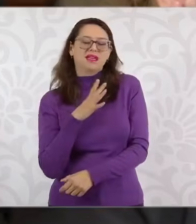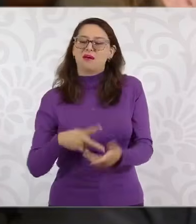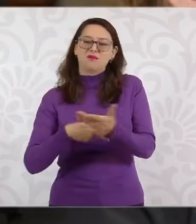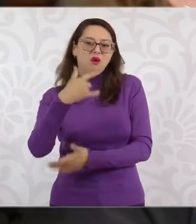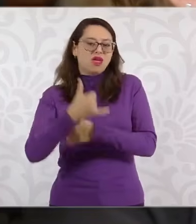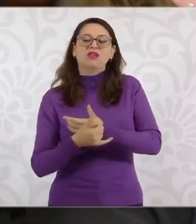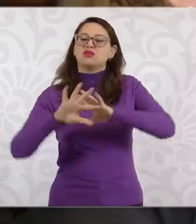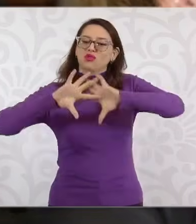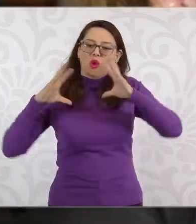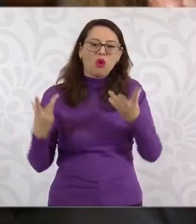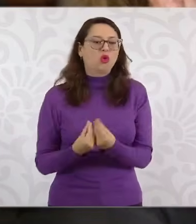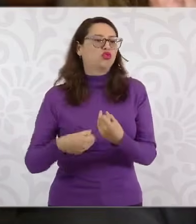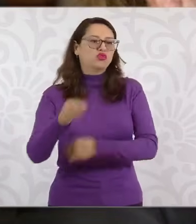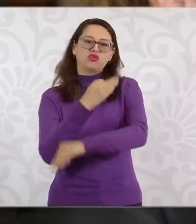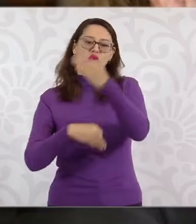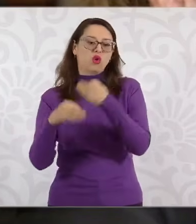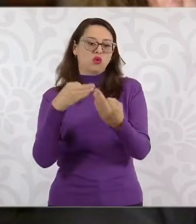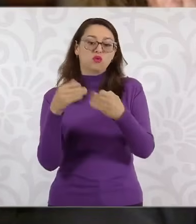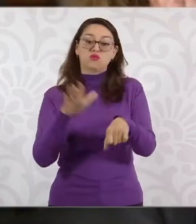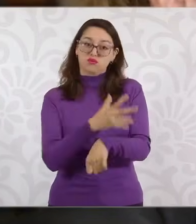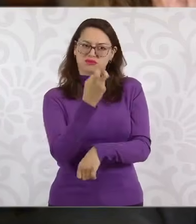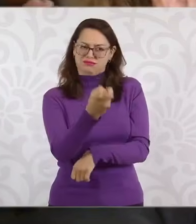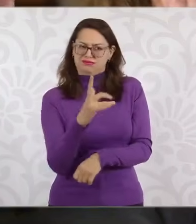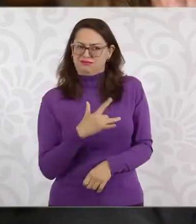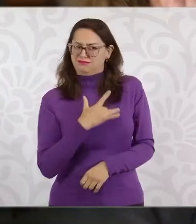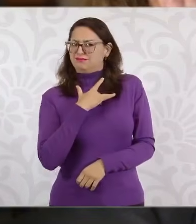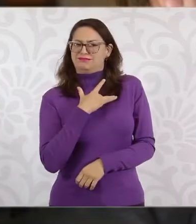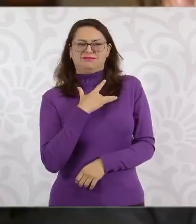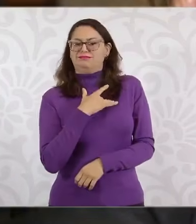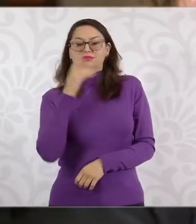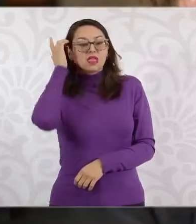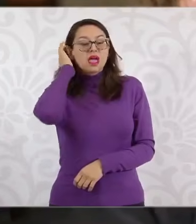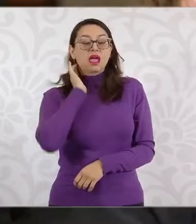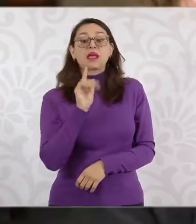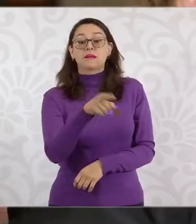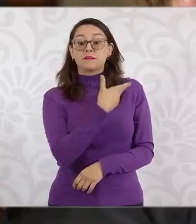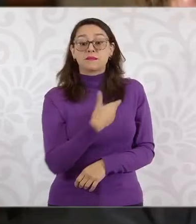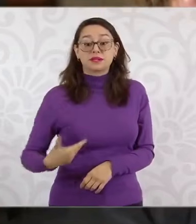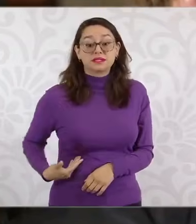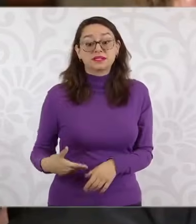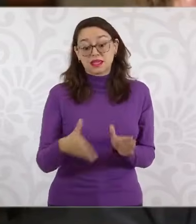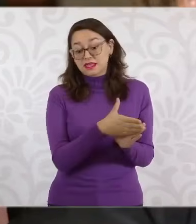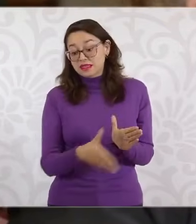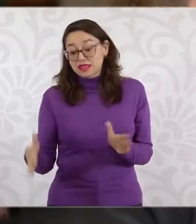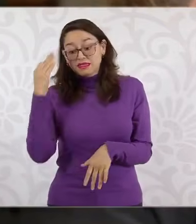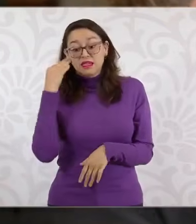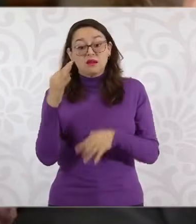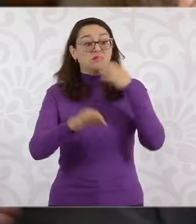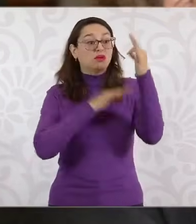Por eso entiendo que es la oposición, decir: bueno, pues, si el presidente habla durante la